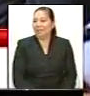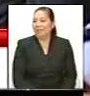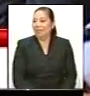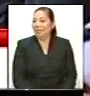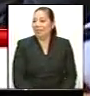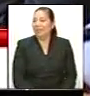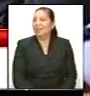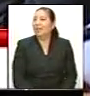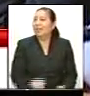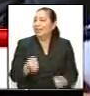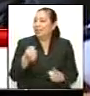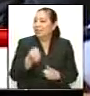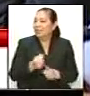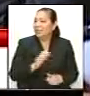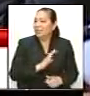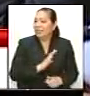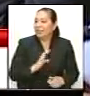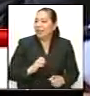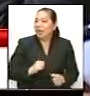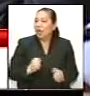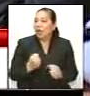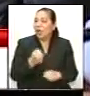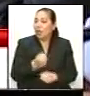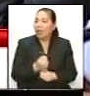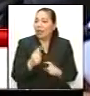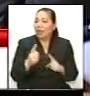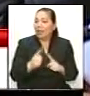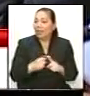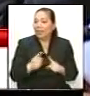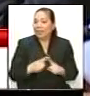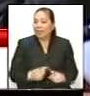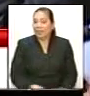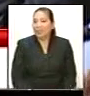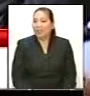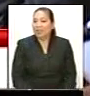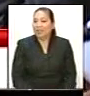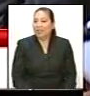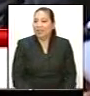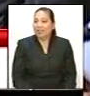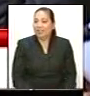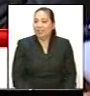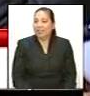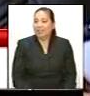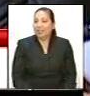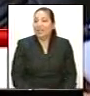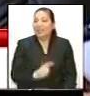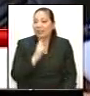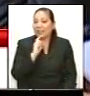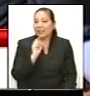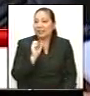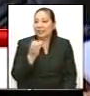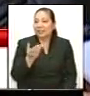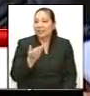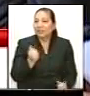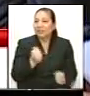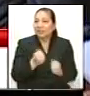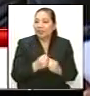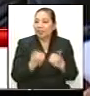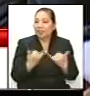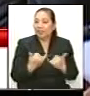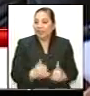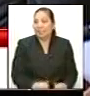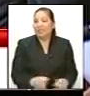resumen de la lucha del Estado contra el terrorismo, incidiendo en los excesos, señora Presidenta, que se habrían cometido contra este